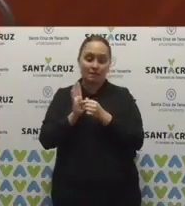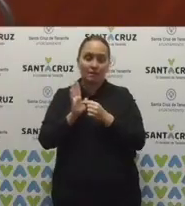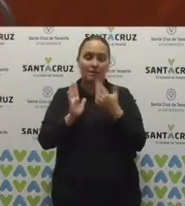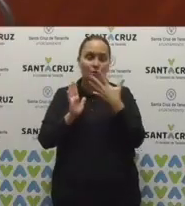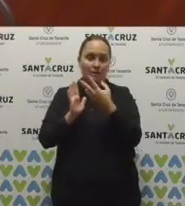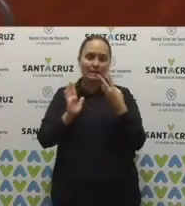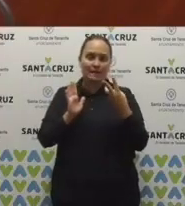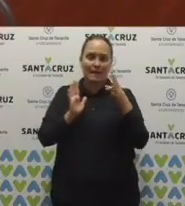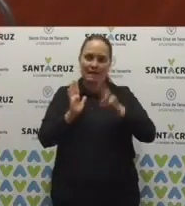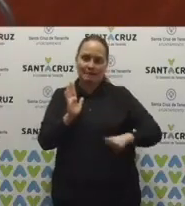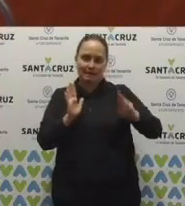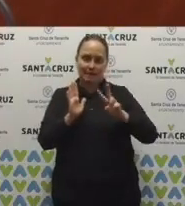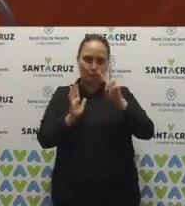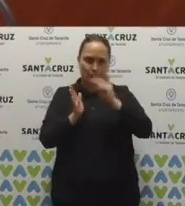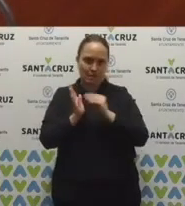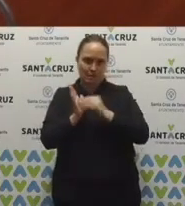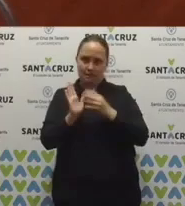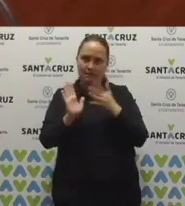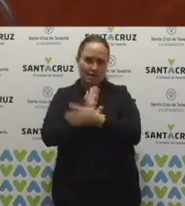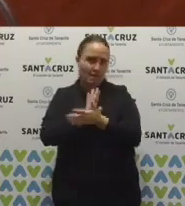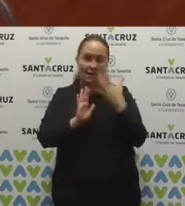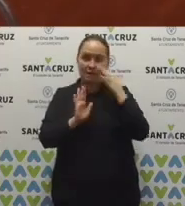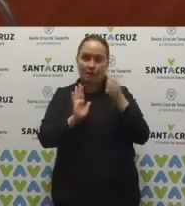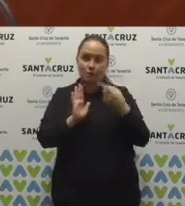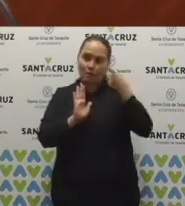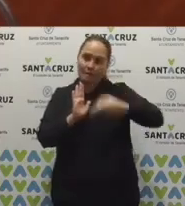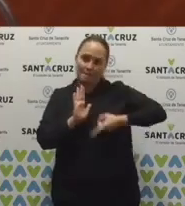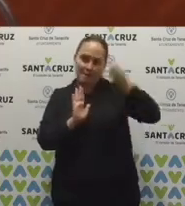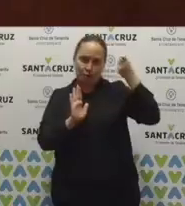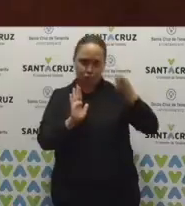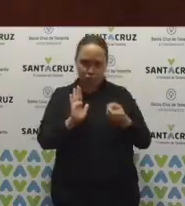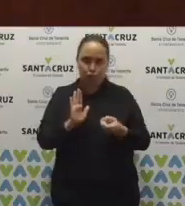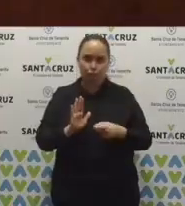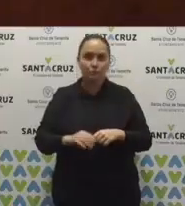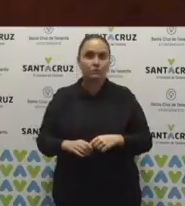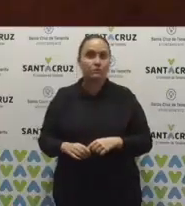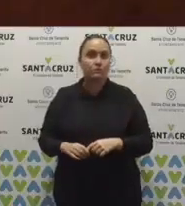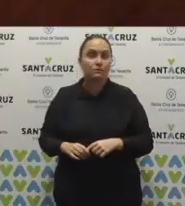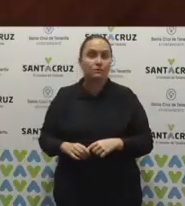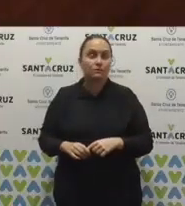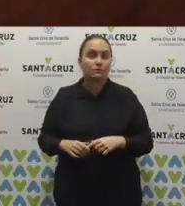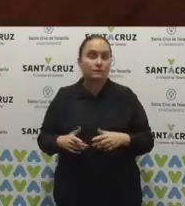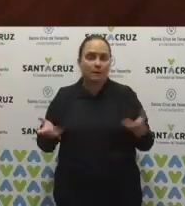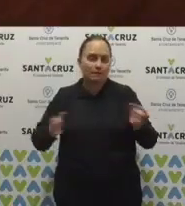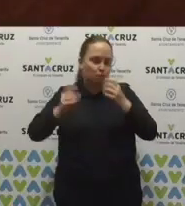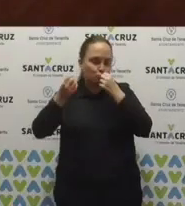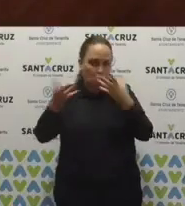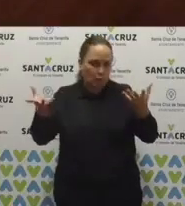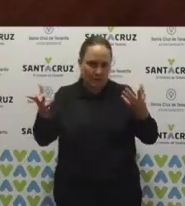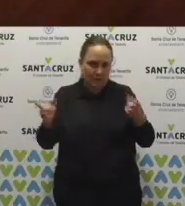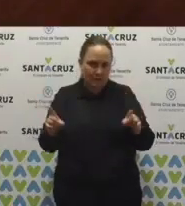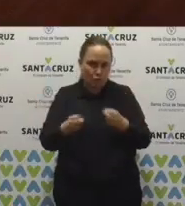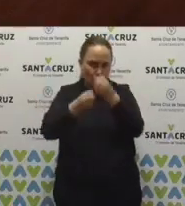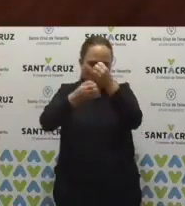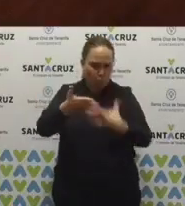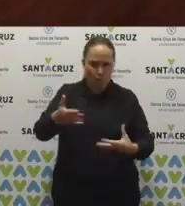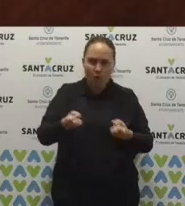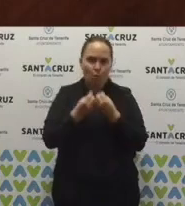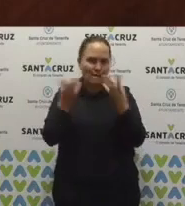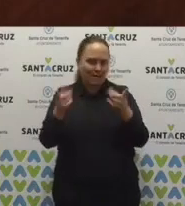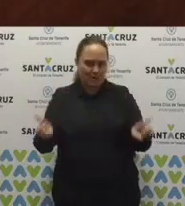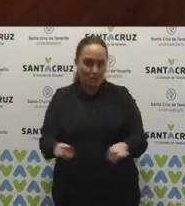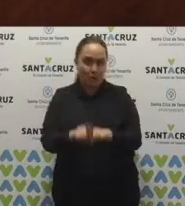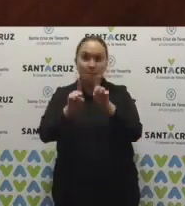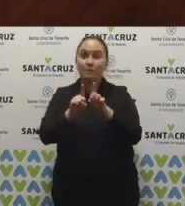desde las 53 lo tanto debe haber debe haber por tanto una menos pero bueno en todo caso no es importante eso se le acepta en